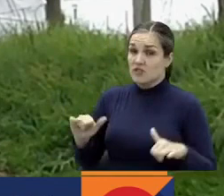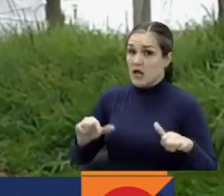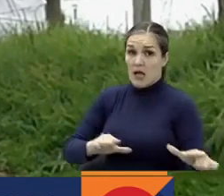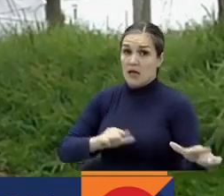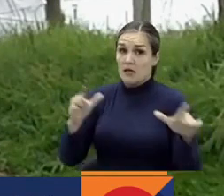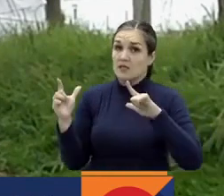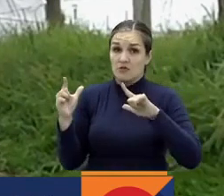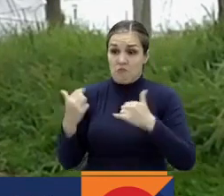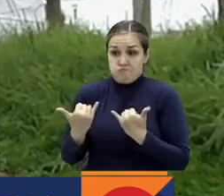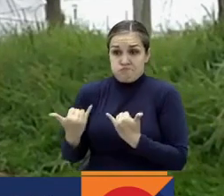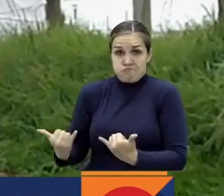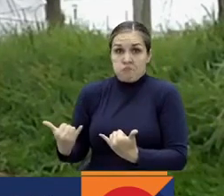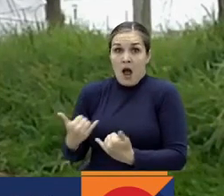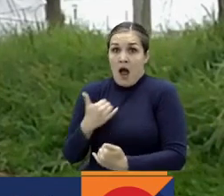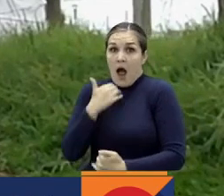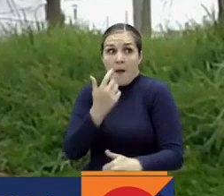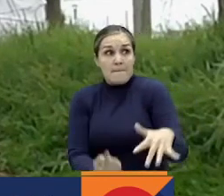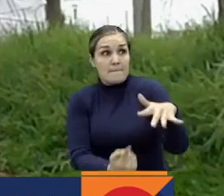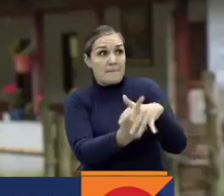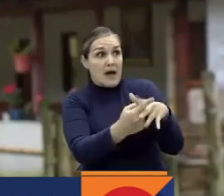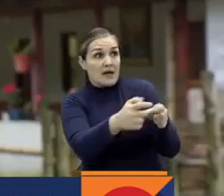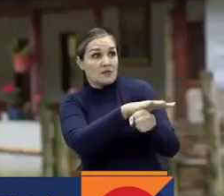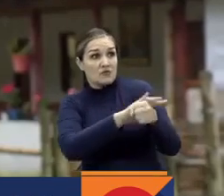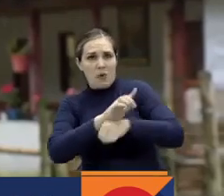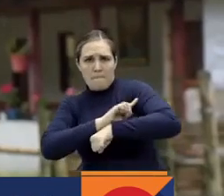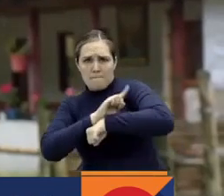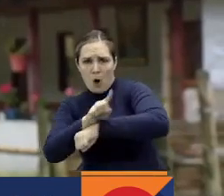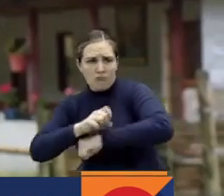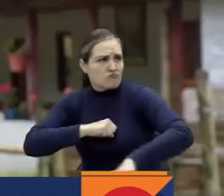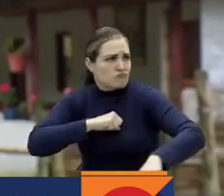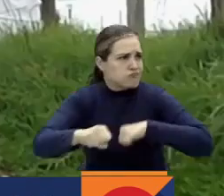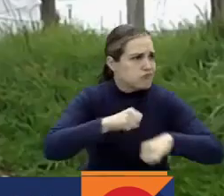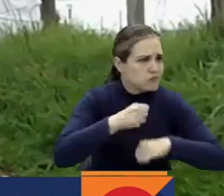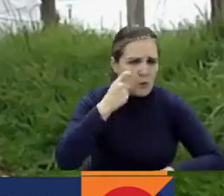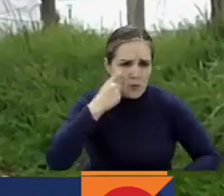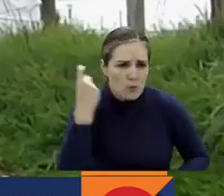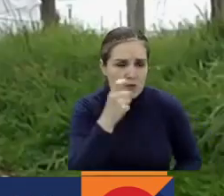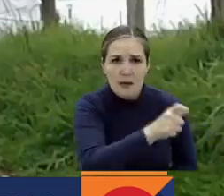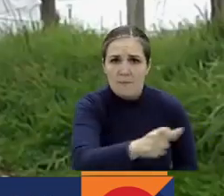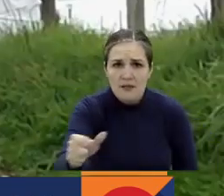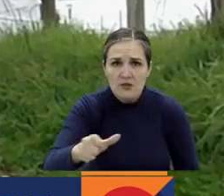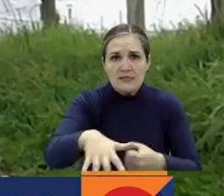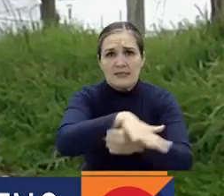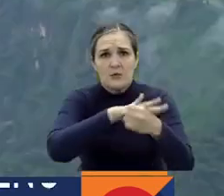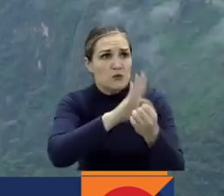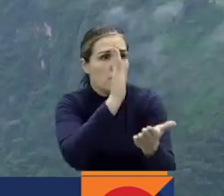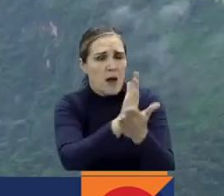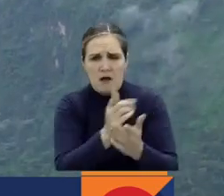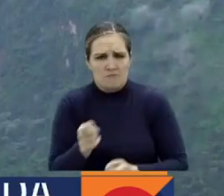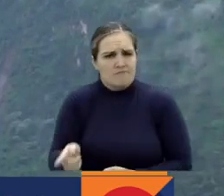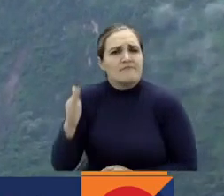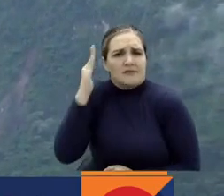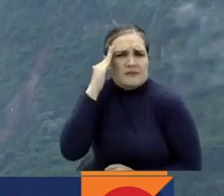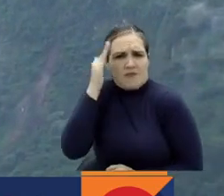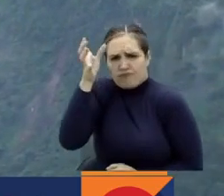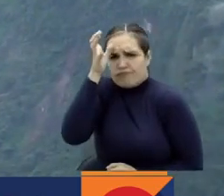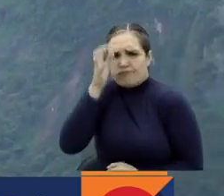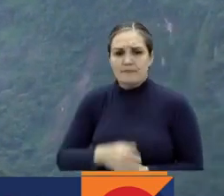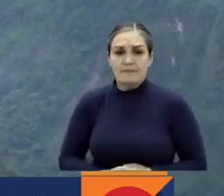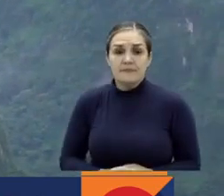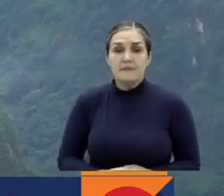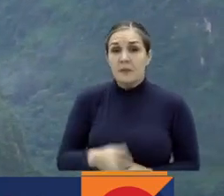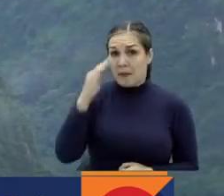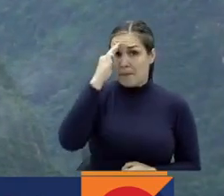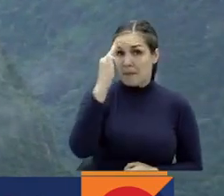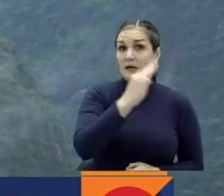de reaccionar y está en la capacidad de encontrar personas en la situación que se presenta. El Batallón de Ingenieros Militares